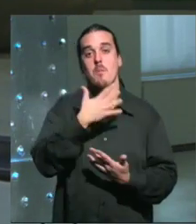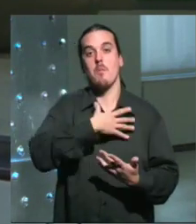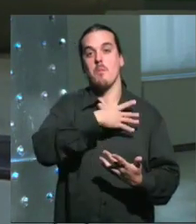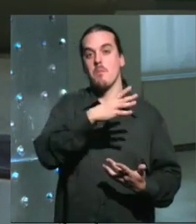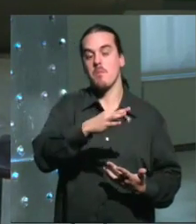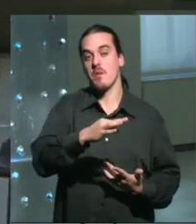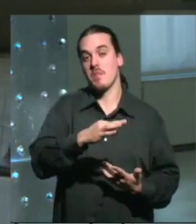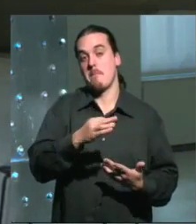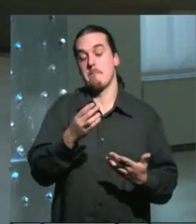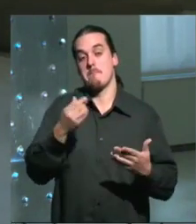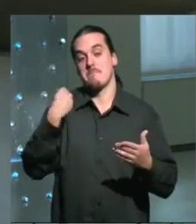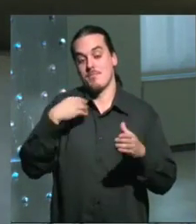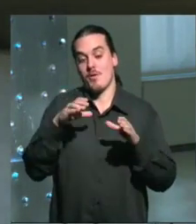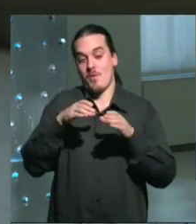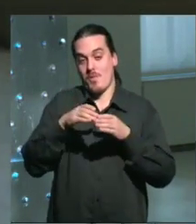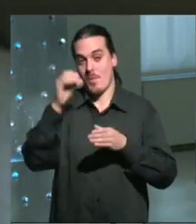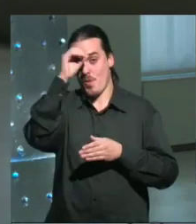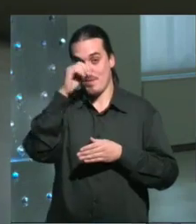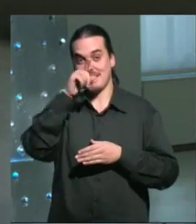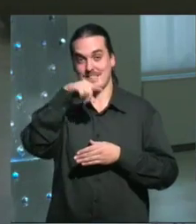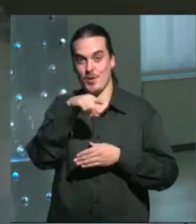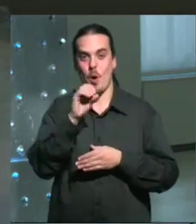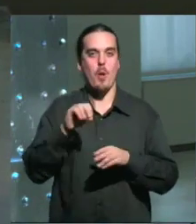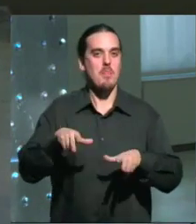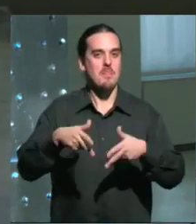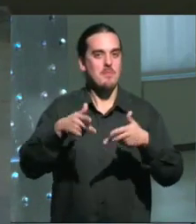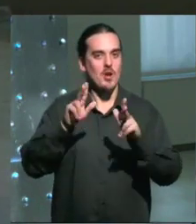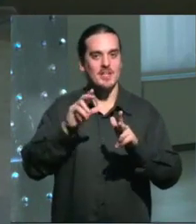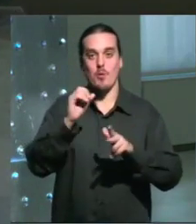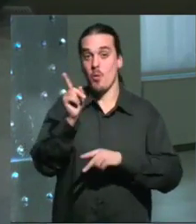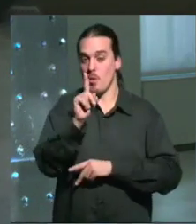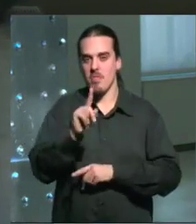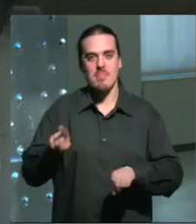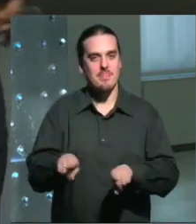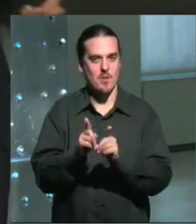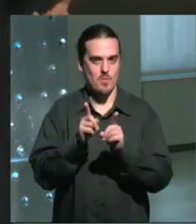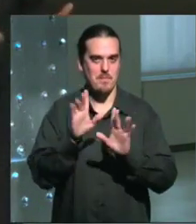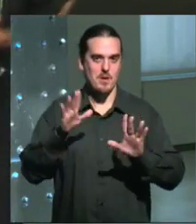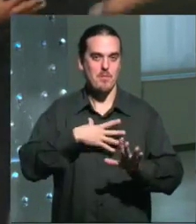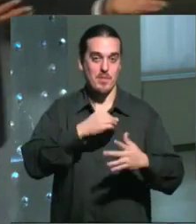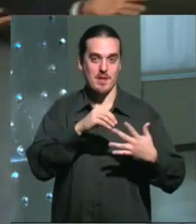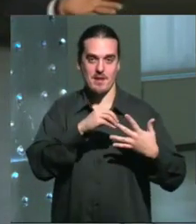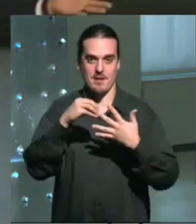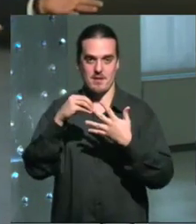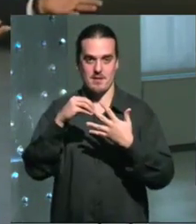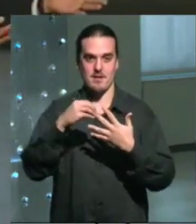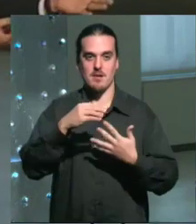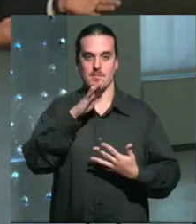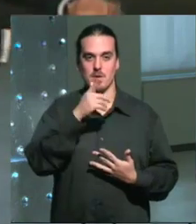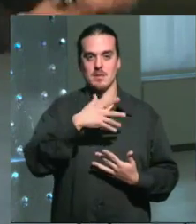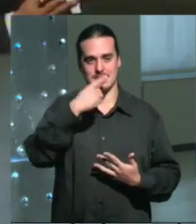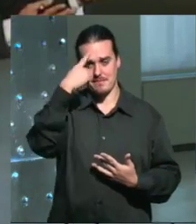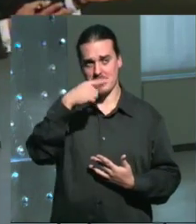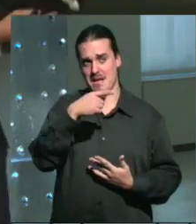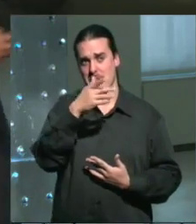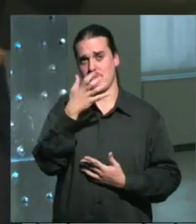en el partido, que fuesen o no demócratas, comulgaban con nosotros en ciertos aspectos. Un señor que creía en el cambio climático, pero